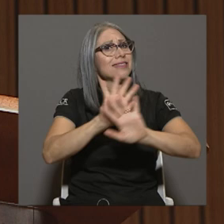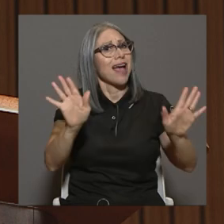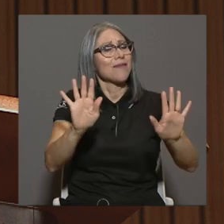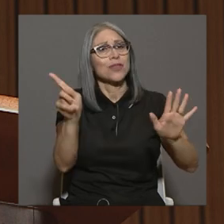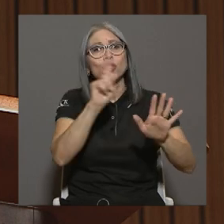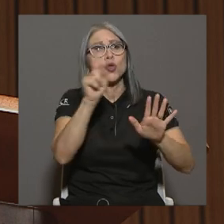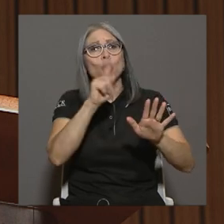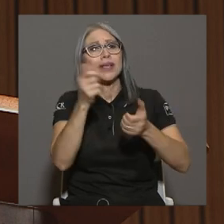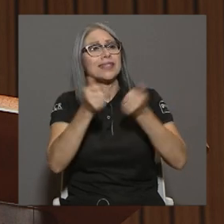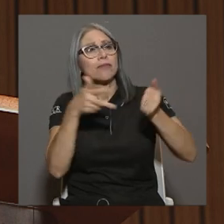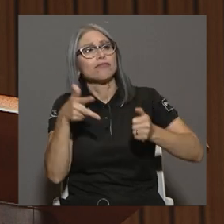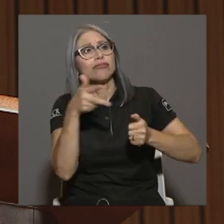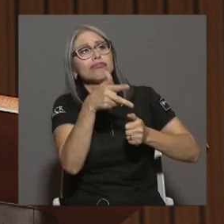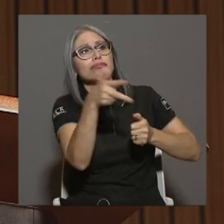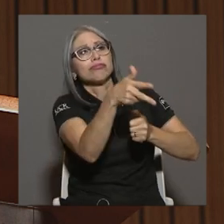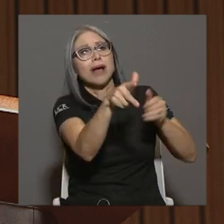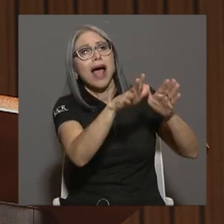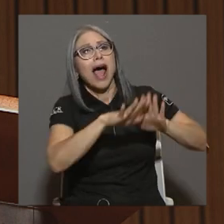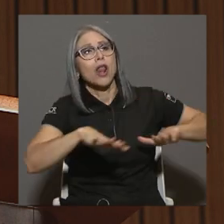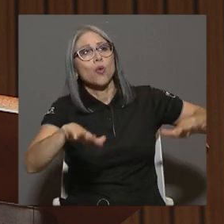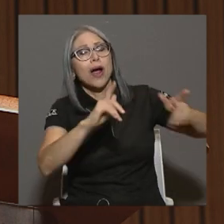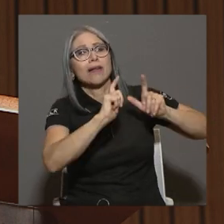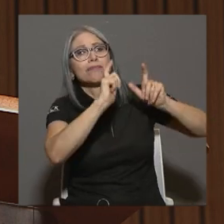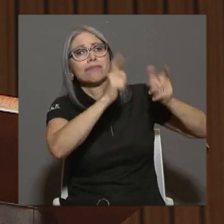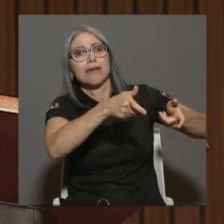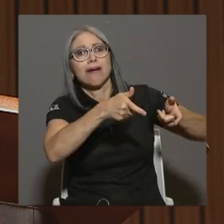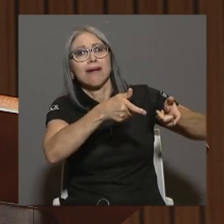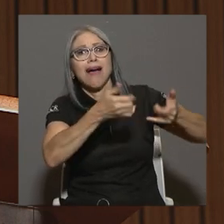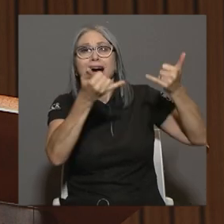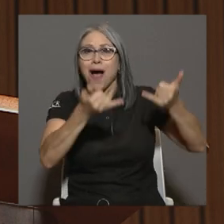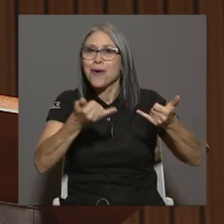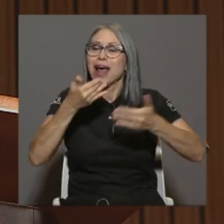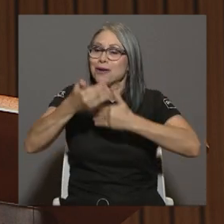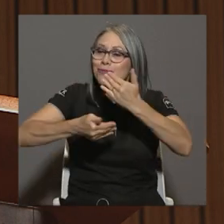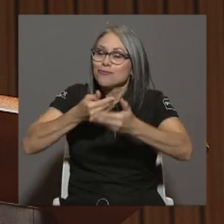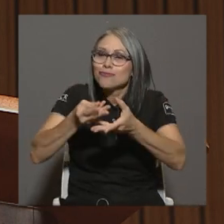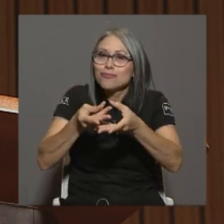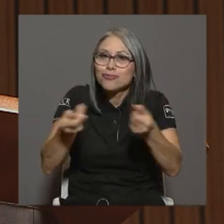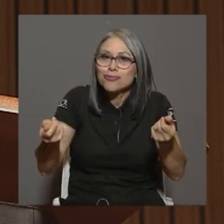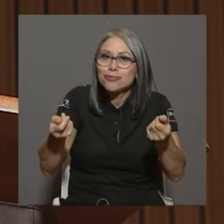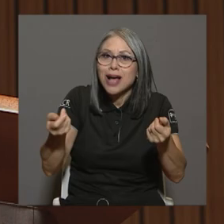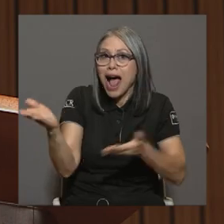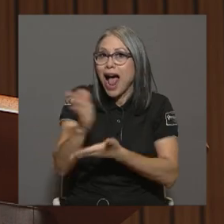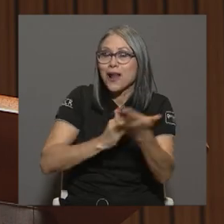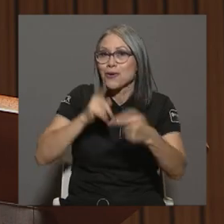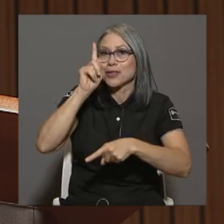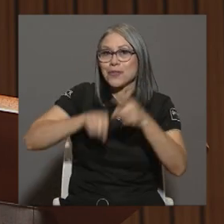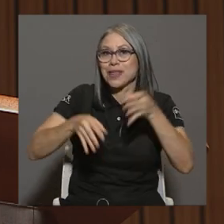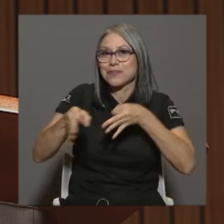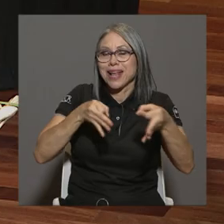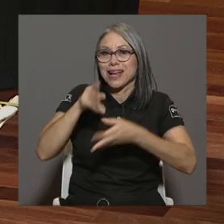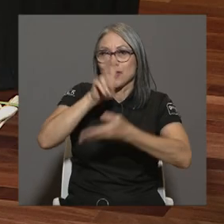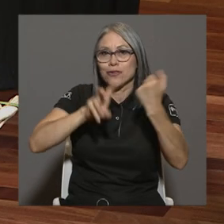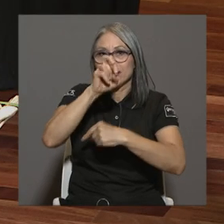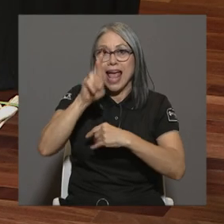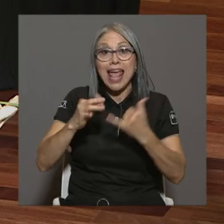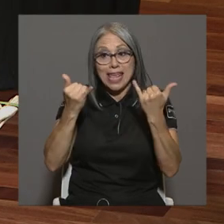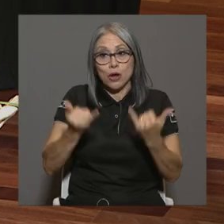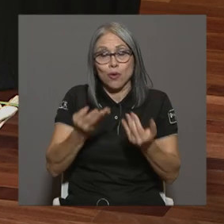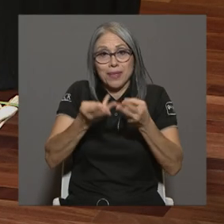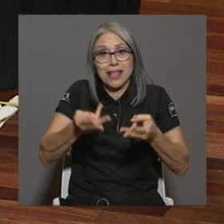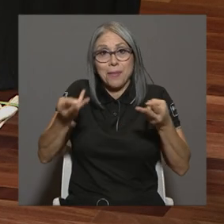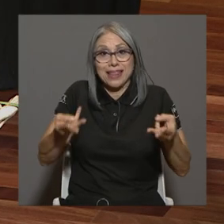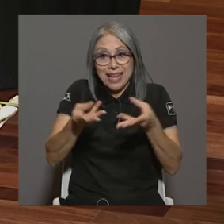dirigidos al relleno sanitario, algo inexplicable en la Universidad de Costa Rica. Y actualmente el material compostado